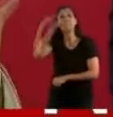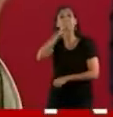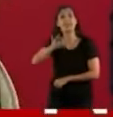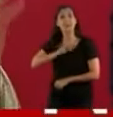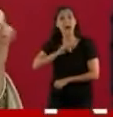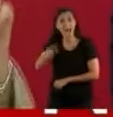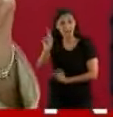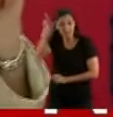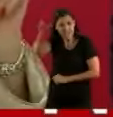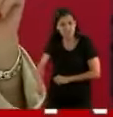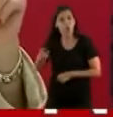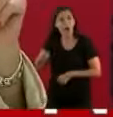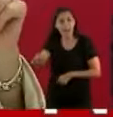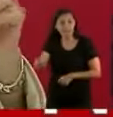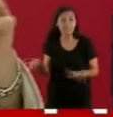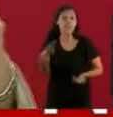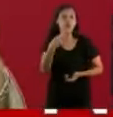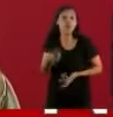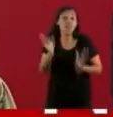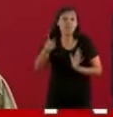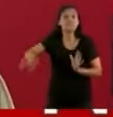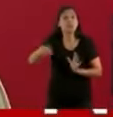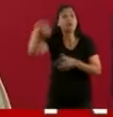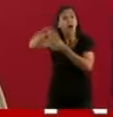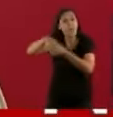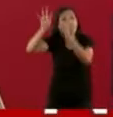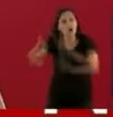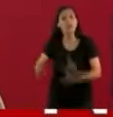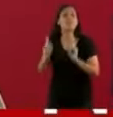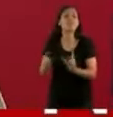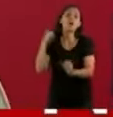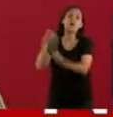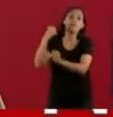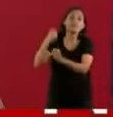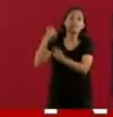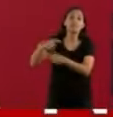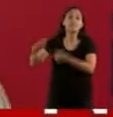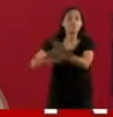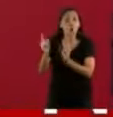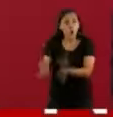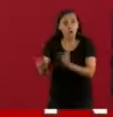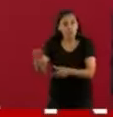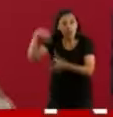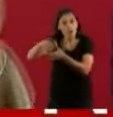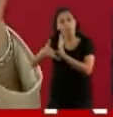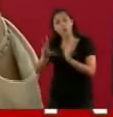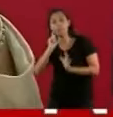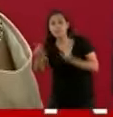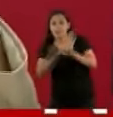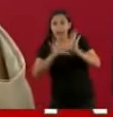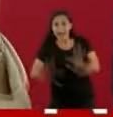que seguía, entre comillas, trabajando ilegalmente en la cárcel y tenía